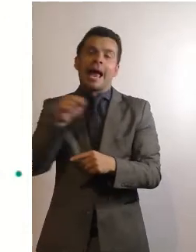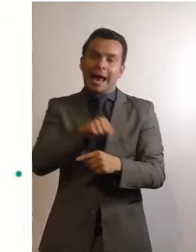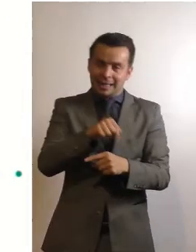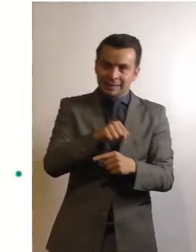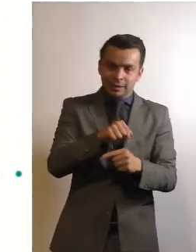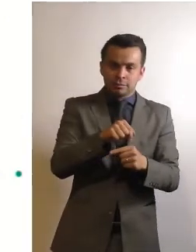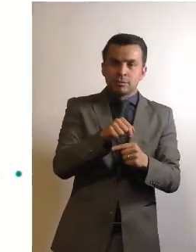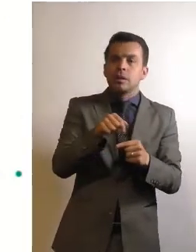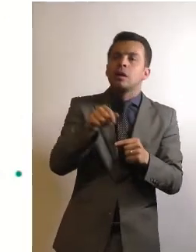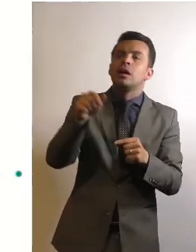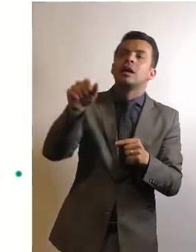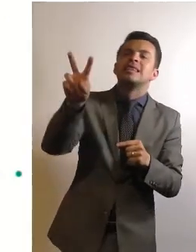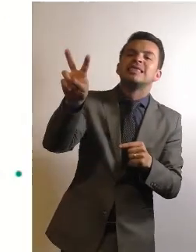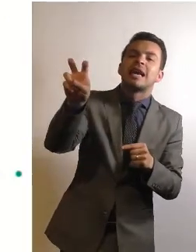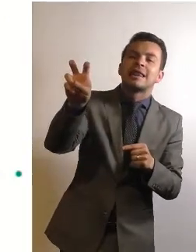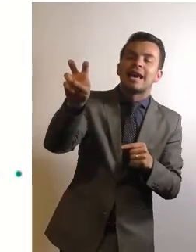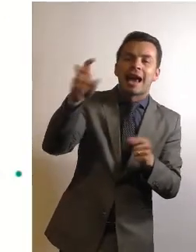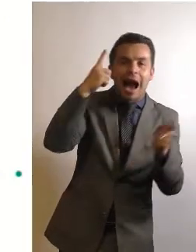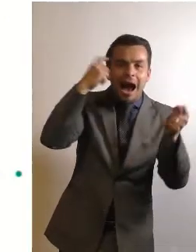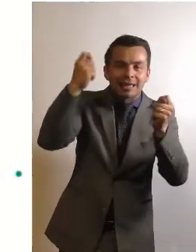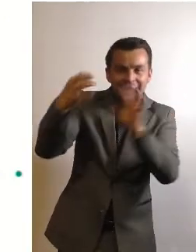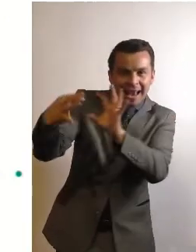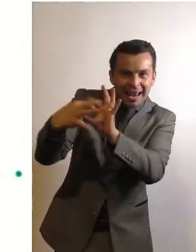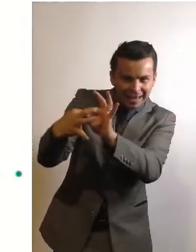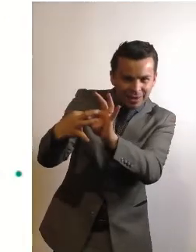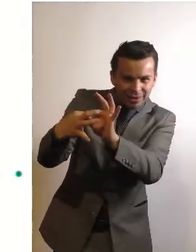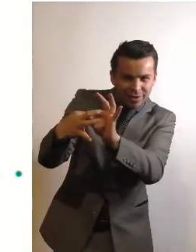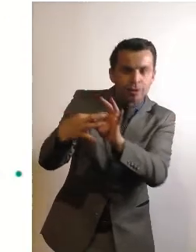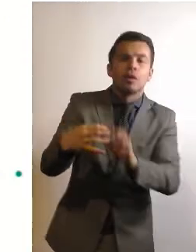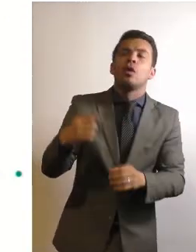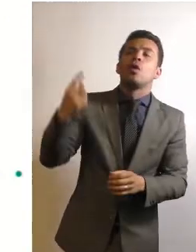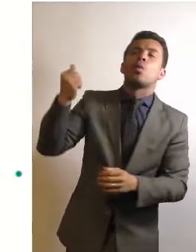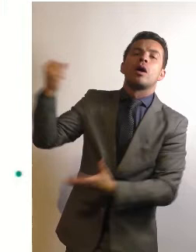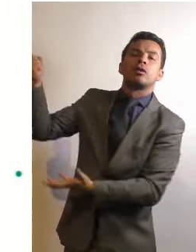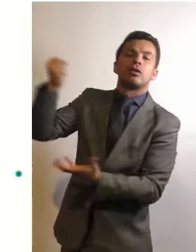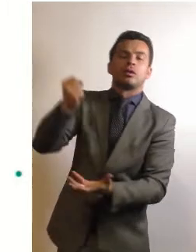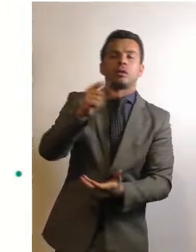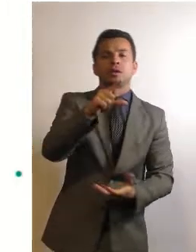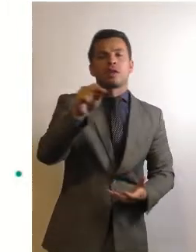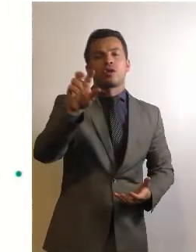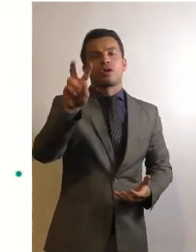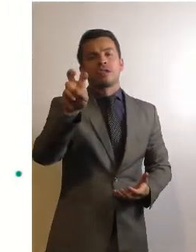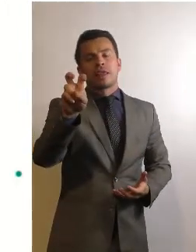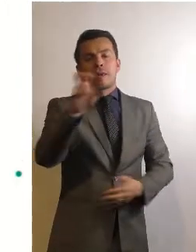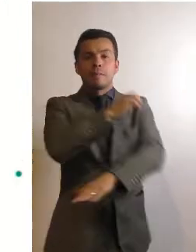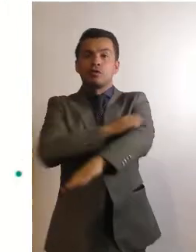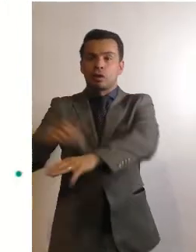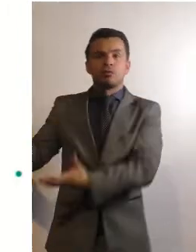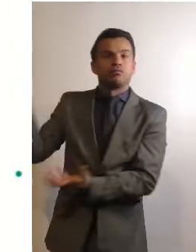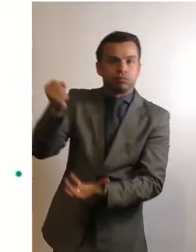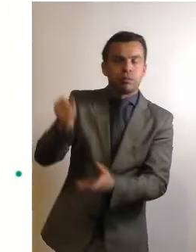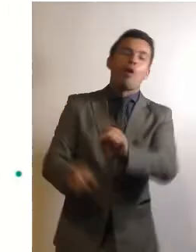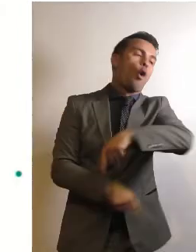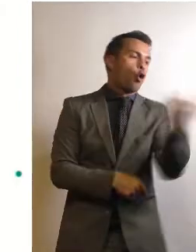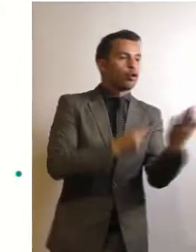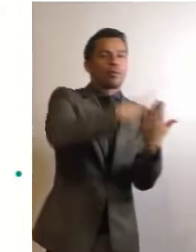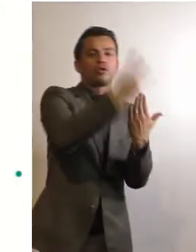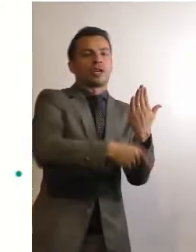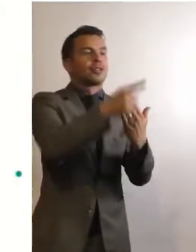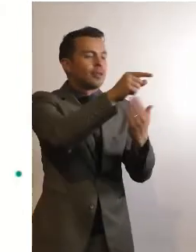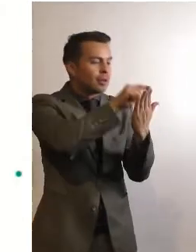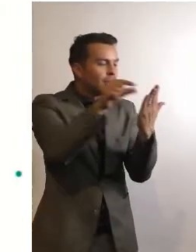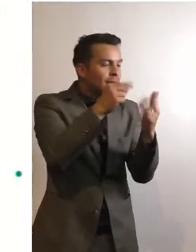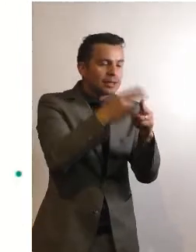con ingresos de 175 millones de pesos, el proyecto Marimba de Vida, que es un proyecto en desarrollo